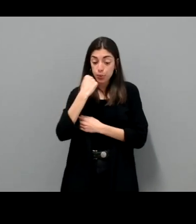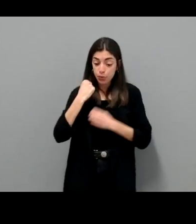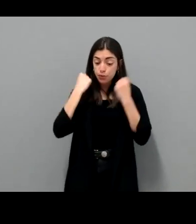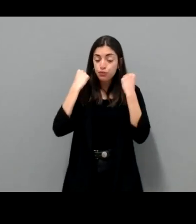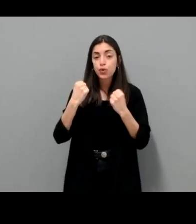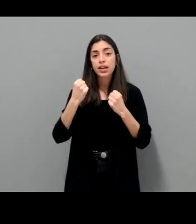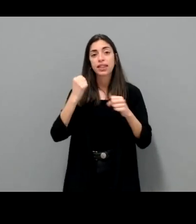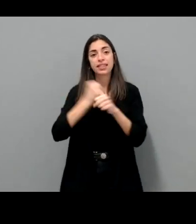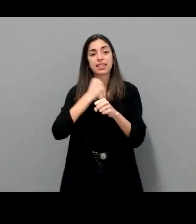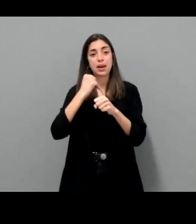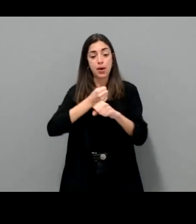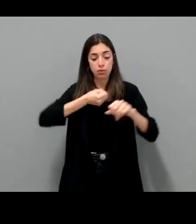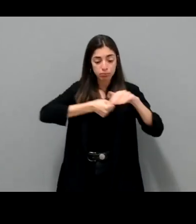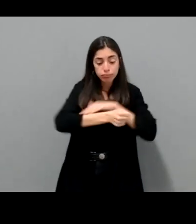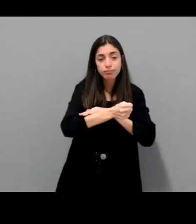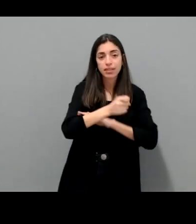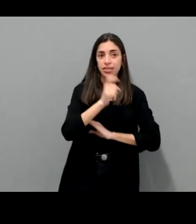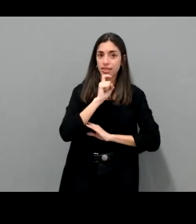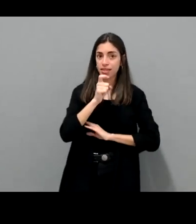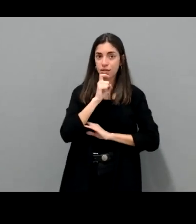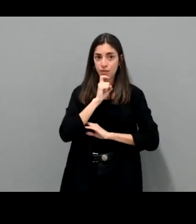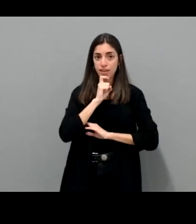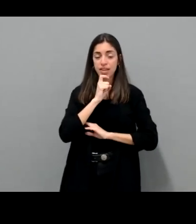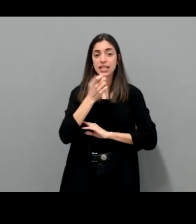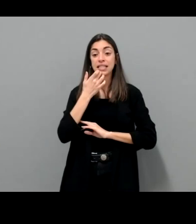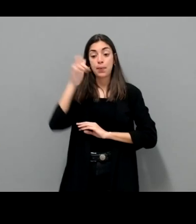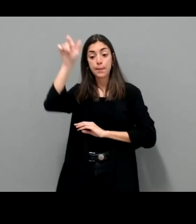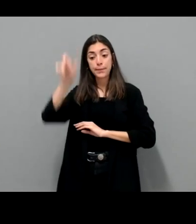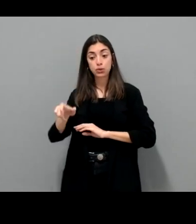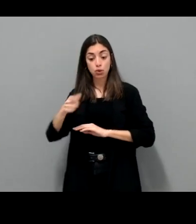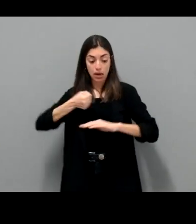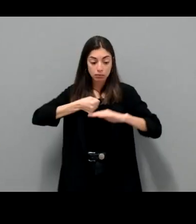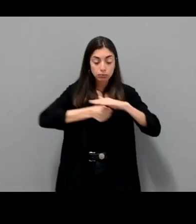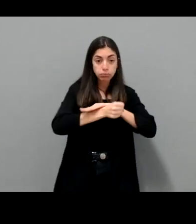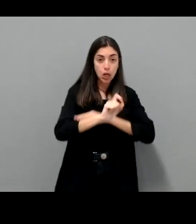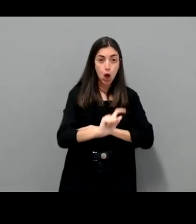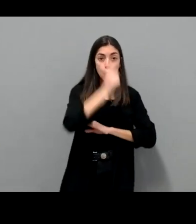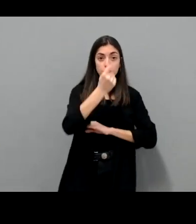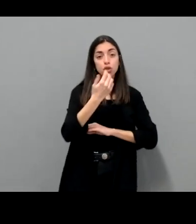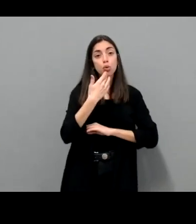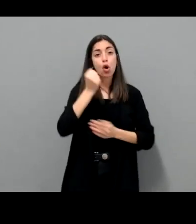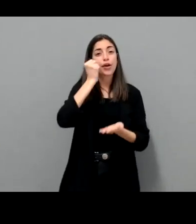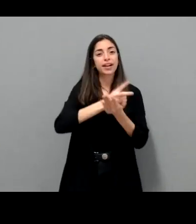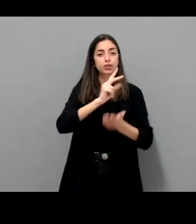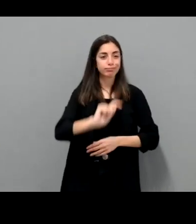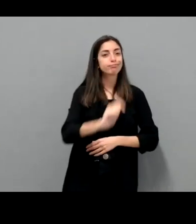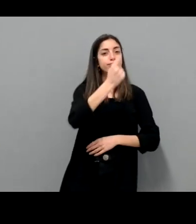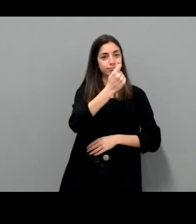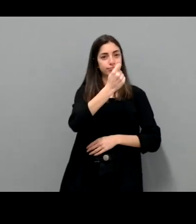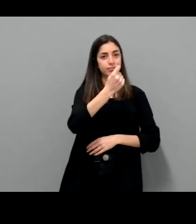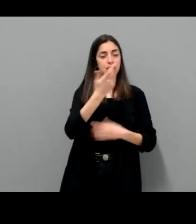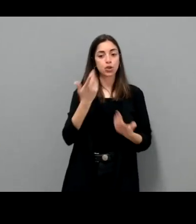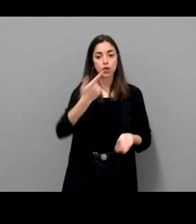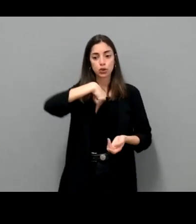mundo laboral. Cuando una persona se incorpora, es como un reto conseguido. No podemos